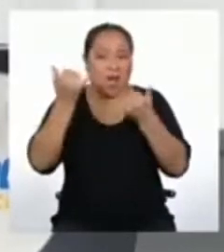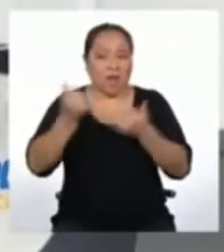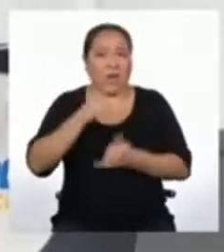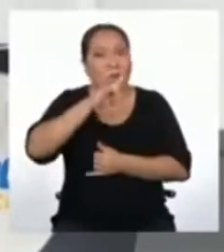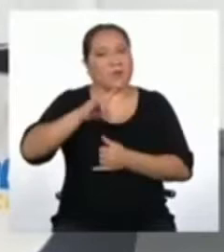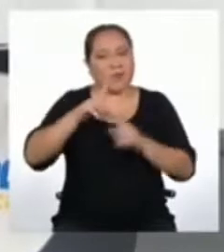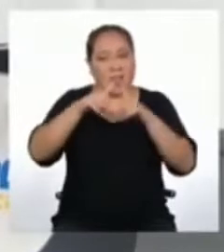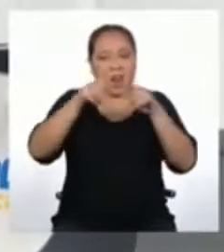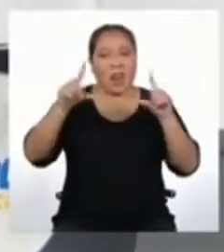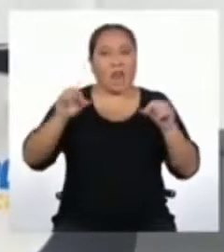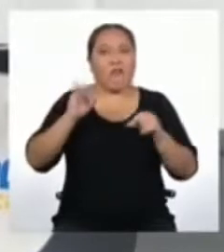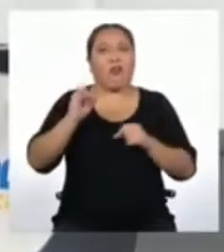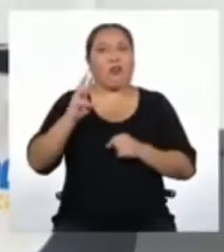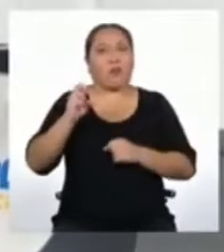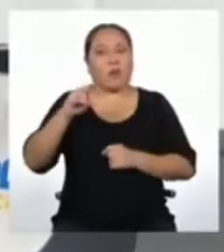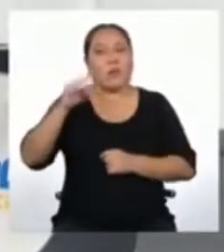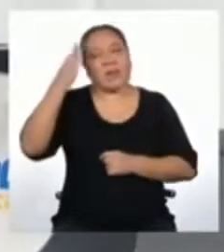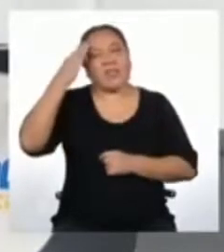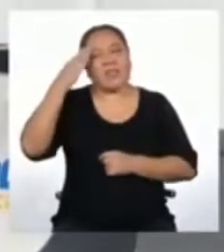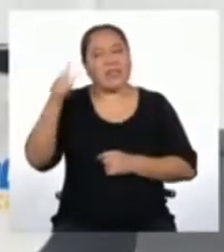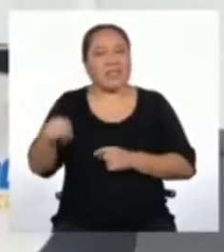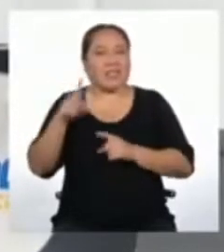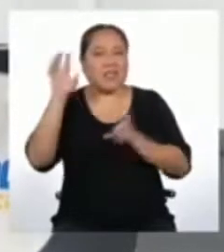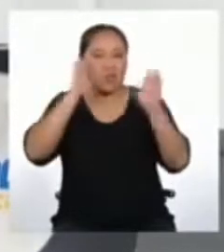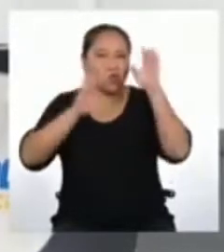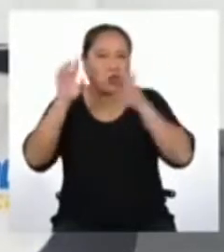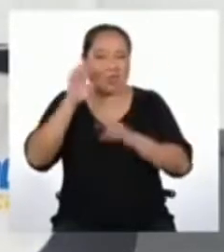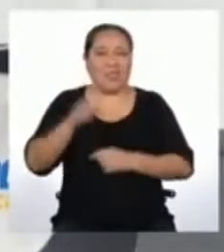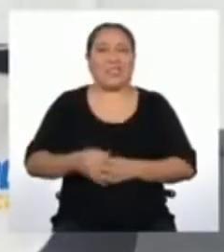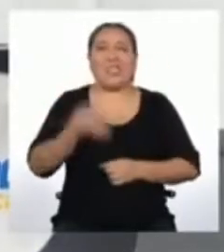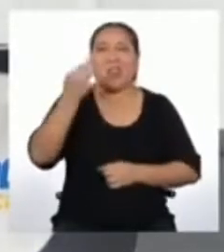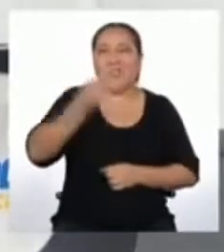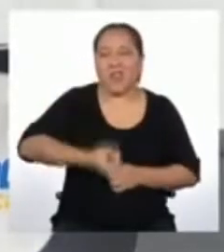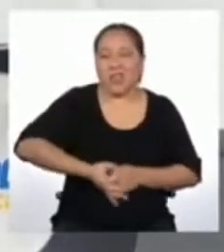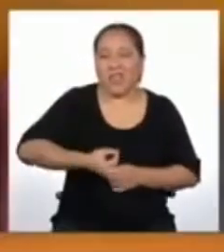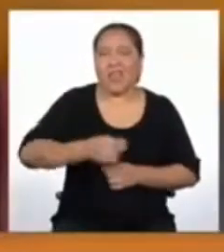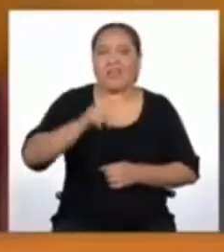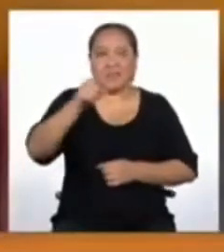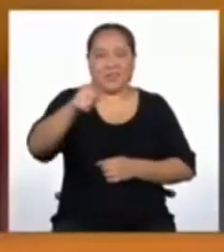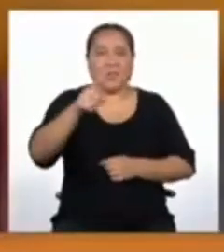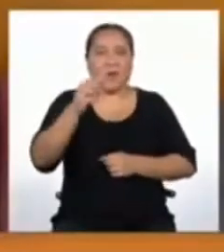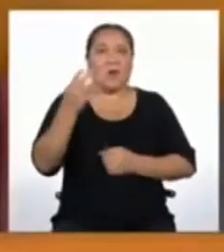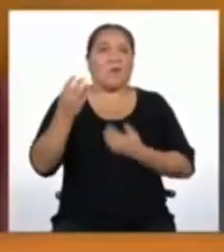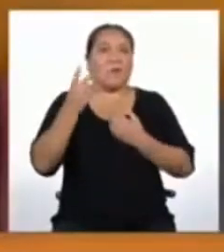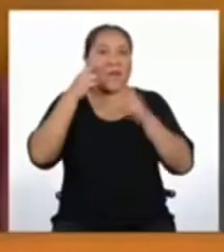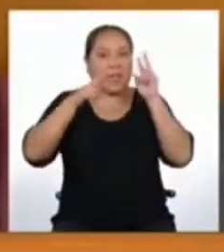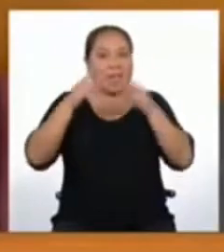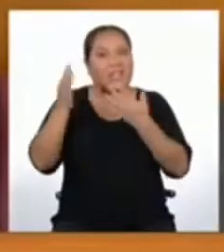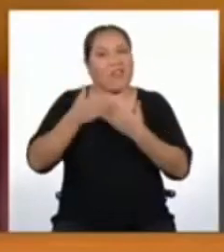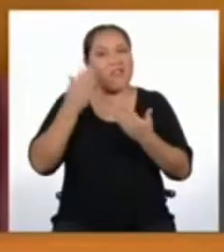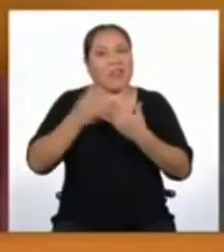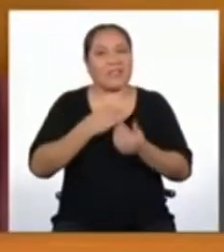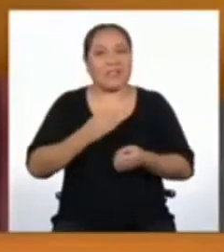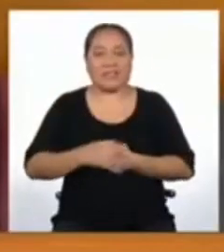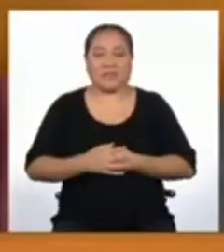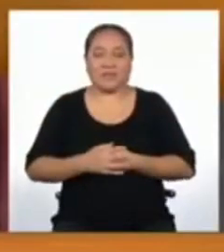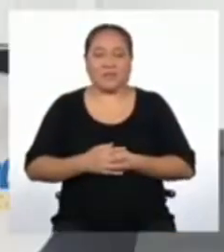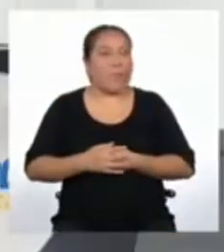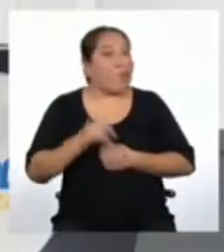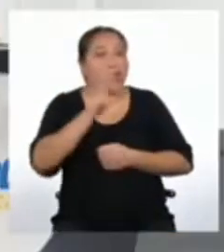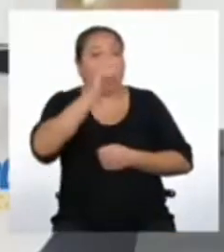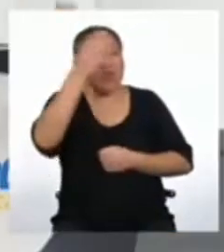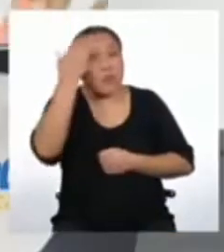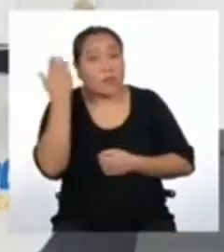resolver estas interrogantes. Y créeme, te sorprenderá lo sencillo que puede ser. Que no se olviden de los materiales